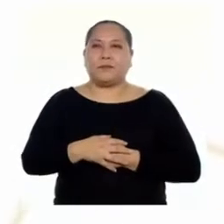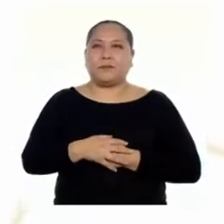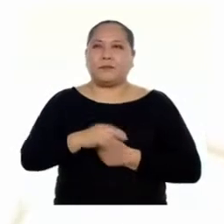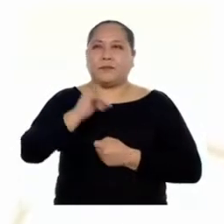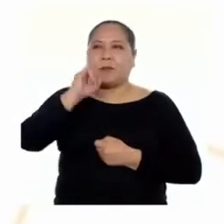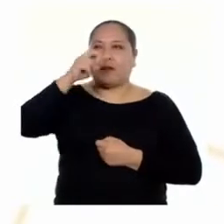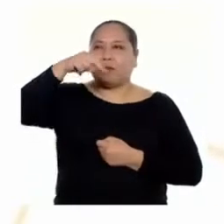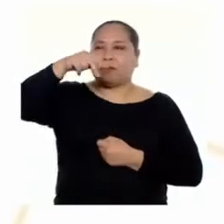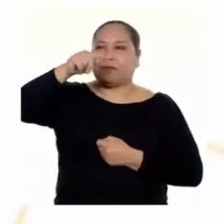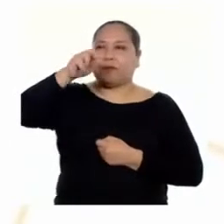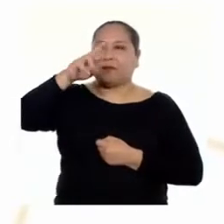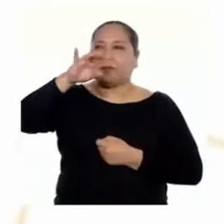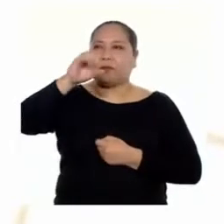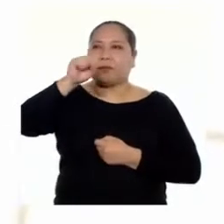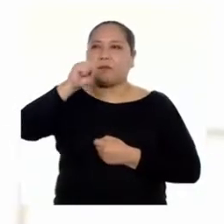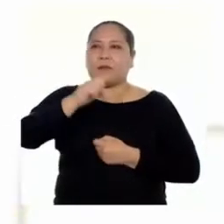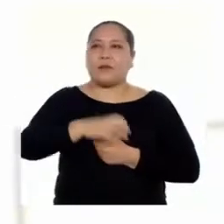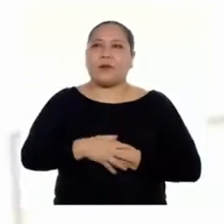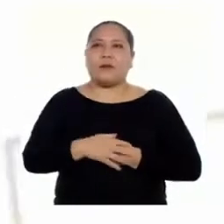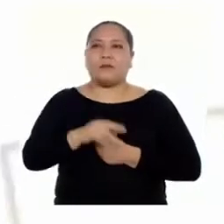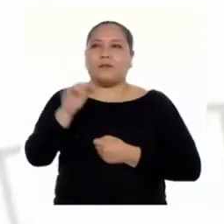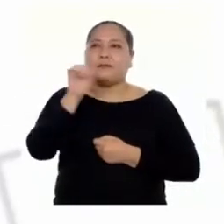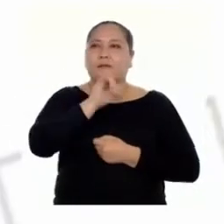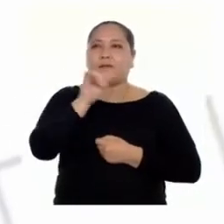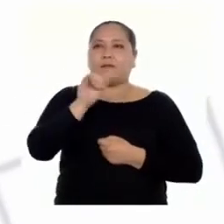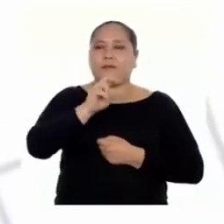El interés es igual a